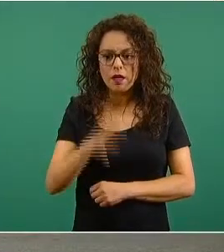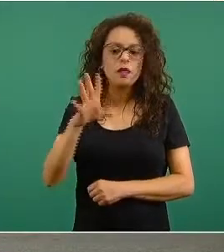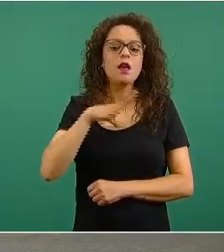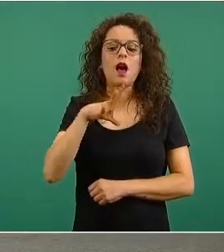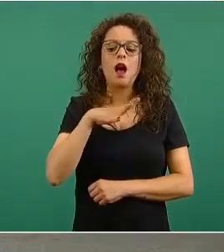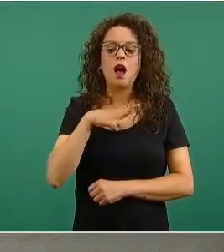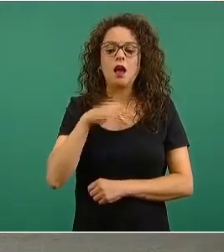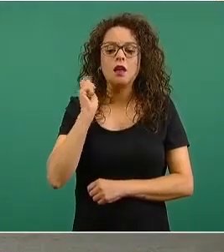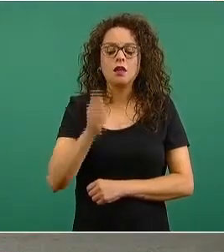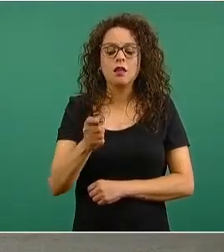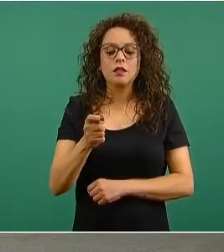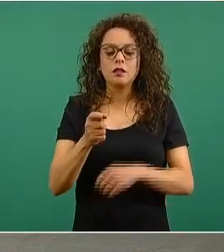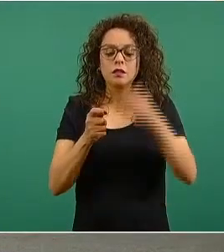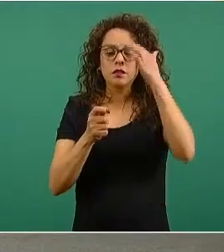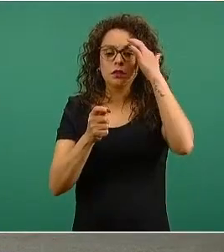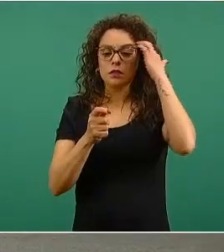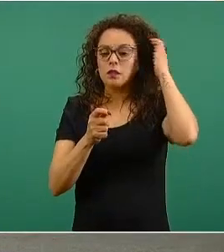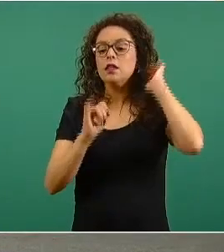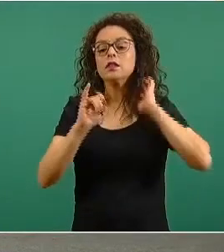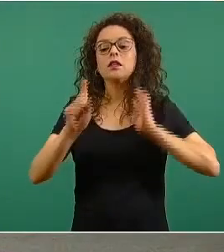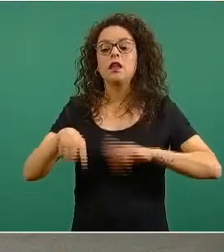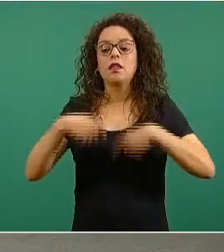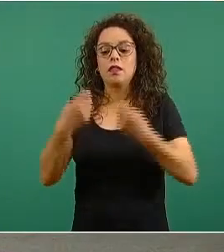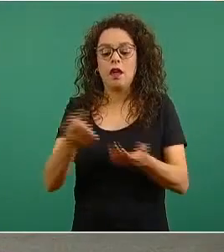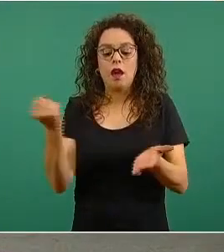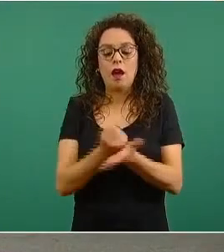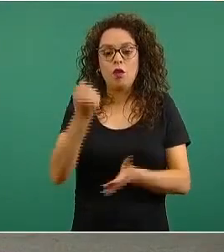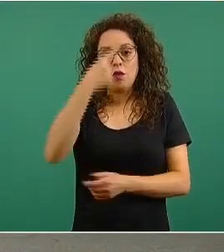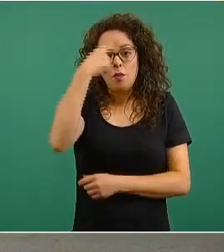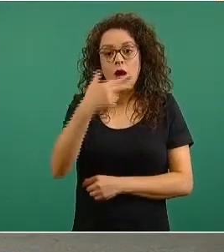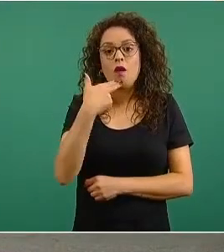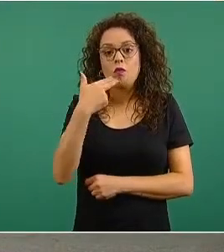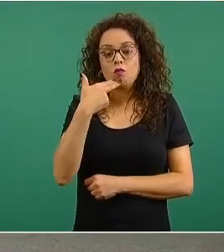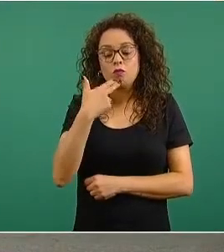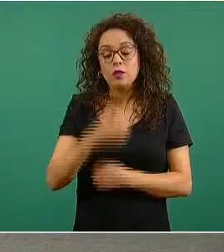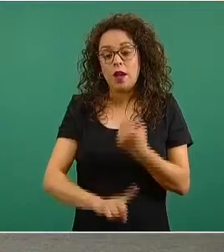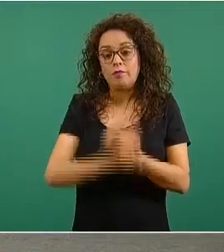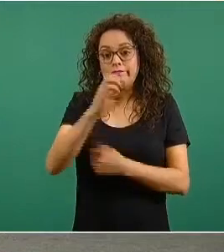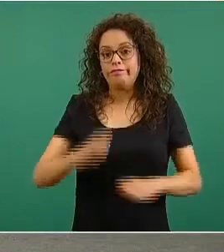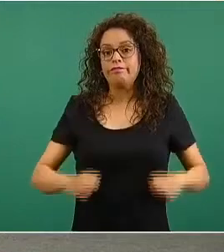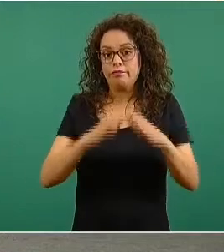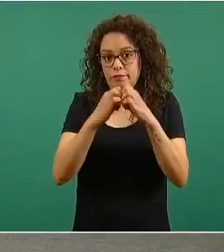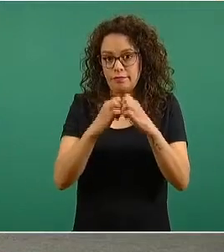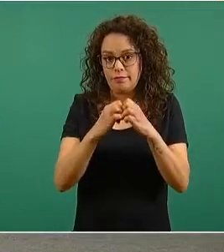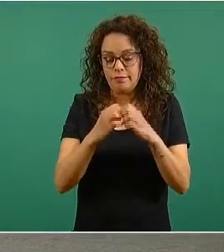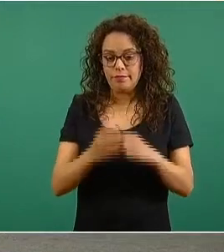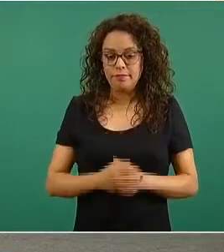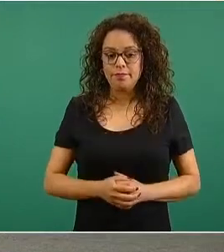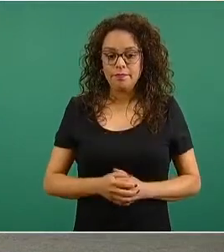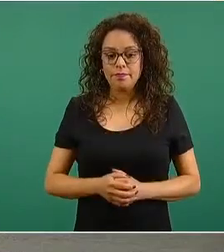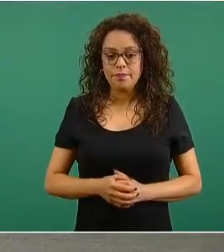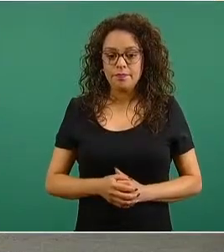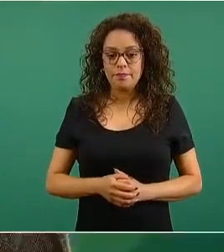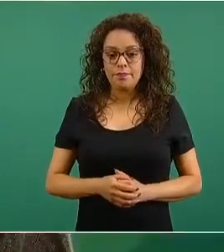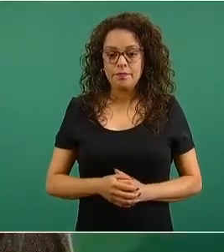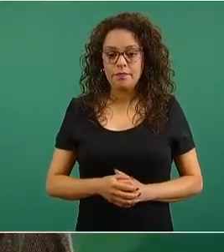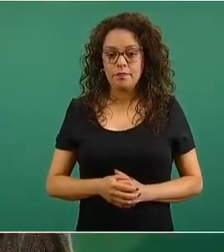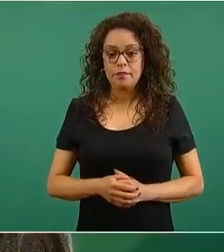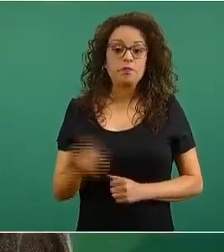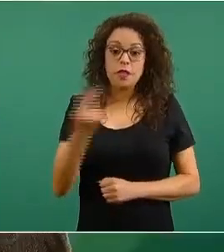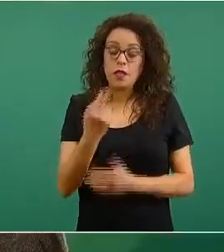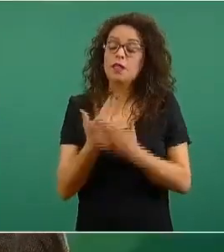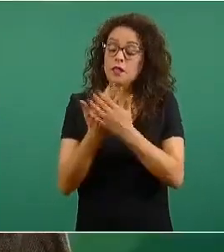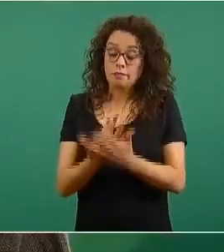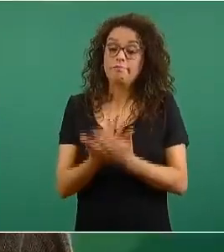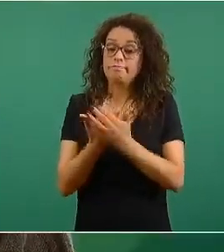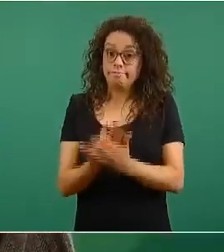registro de autorización de uso de emergencia, no tienen esta restricción y hay que ir esperando. O